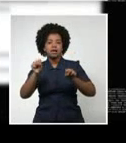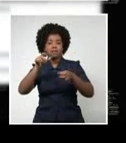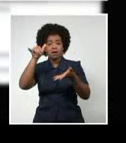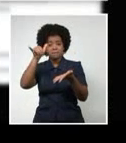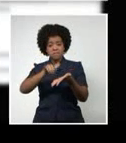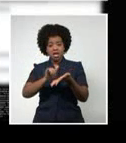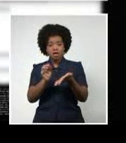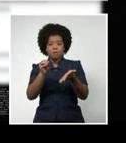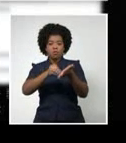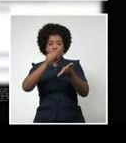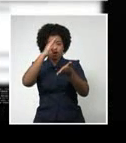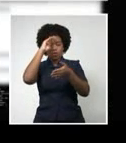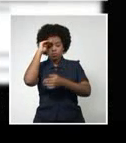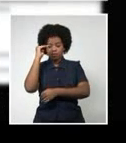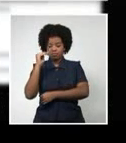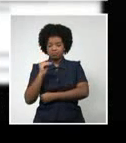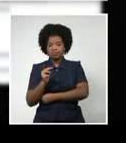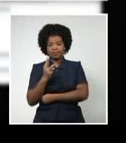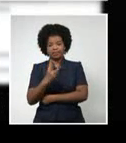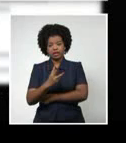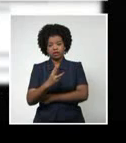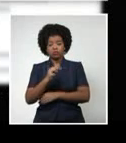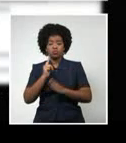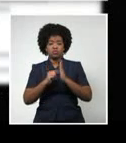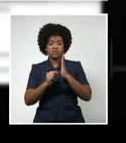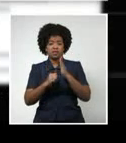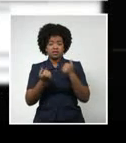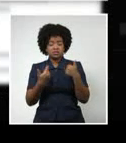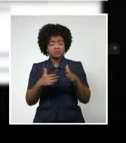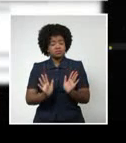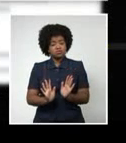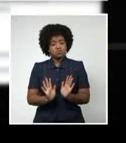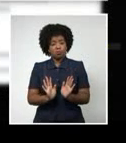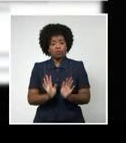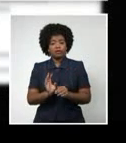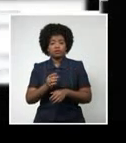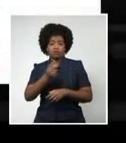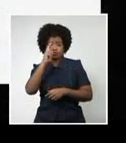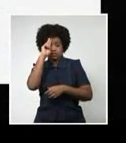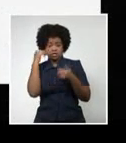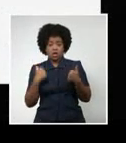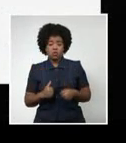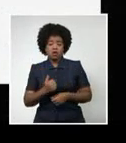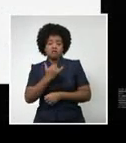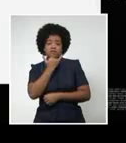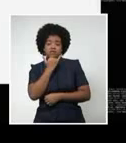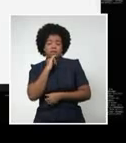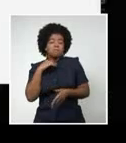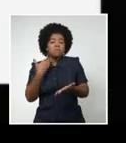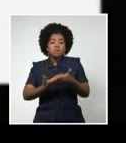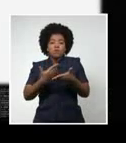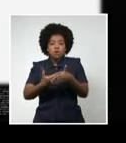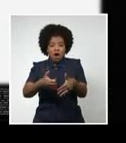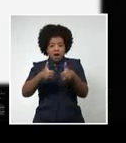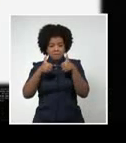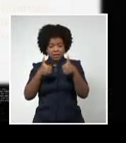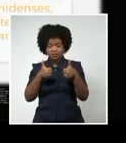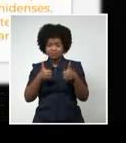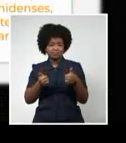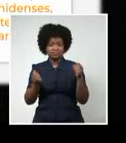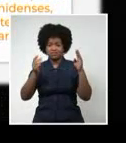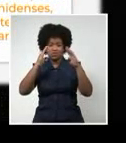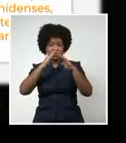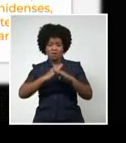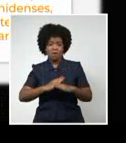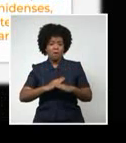a Cuba en el nivel 3, con la justificación de los supuestos incidentes de salud. Sin pruebas que pudieran sustentar cualquier